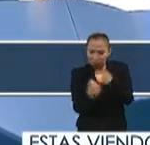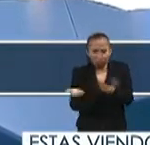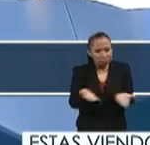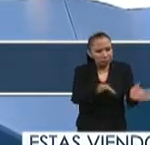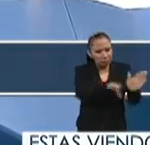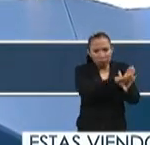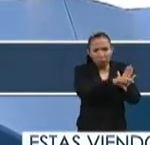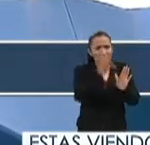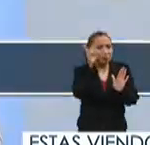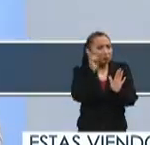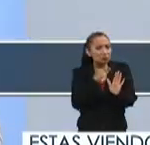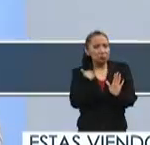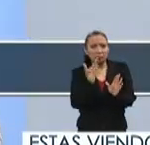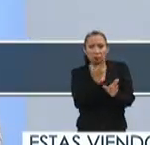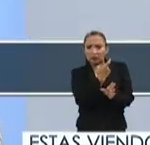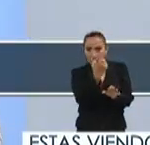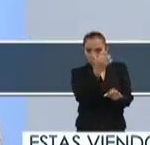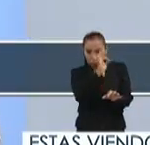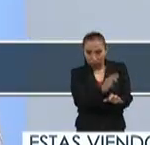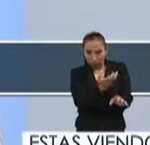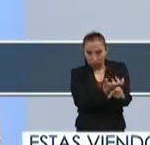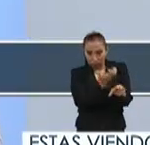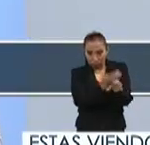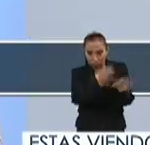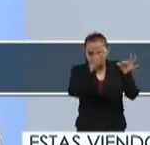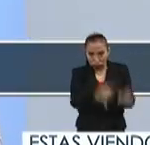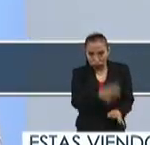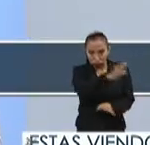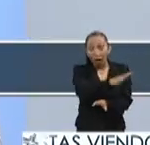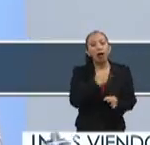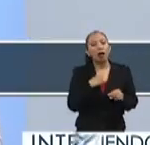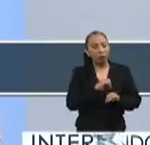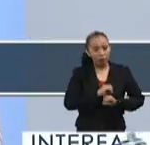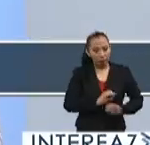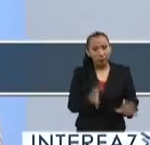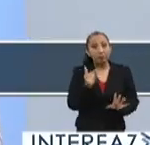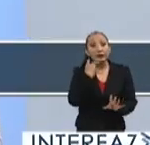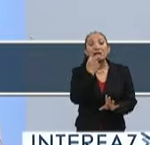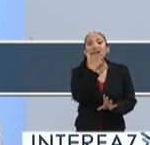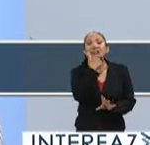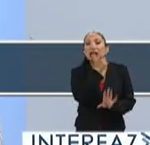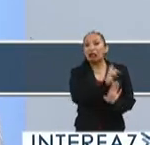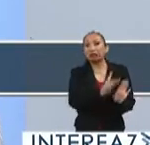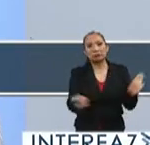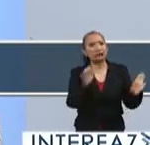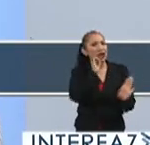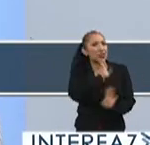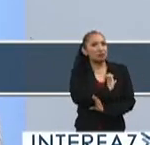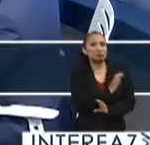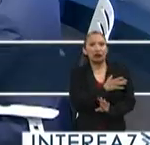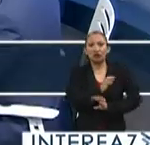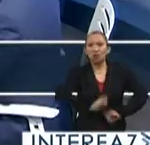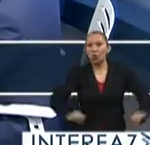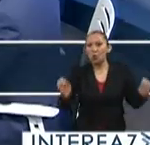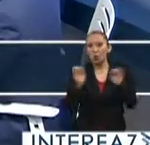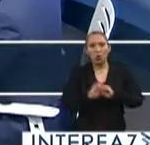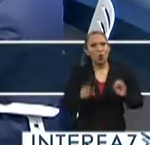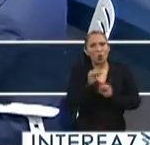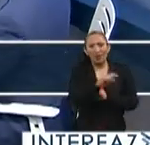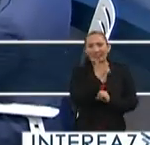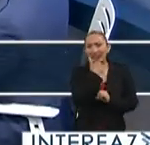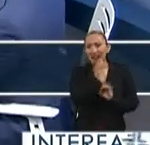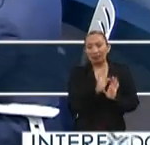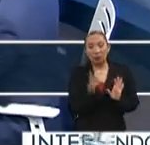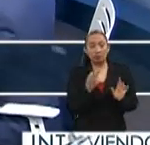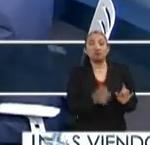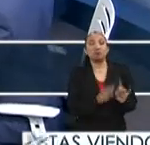ofrecieron el cuarto. ¿Una familia 100% estadounidense? Sí, 100%. sí, claro. Por hablar inglés, nada de español, y en realidad fue que